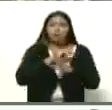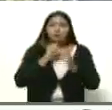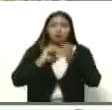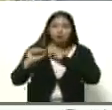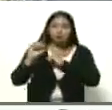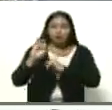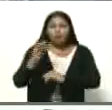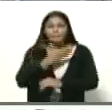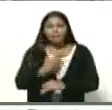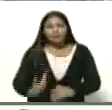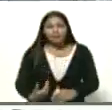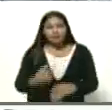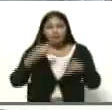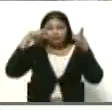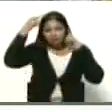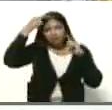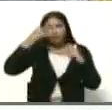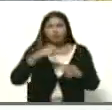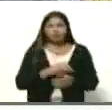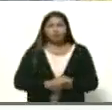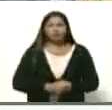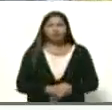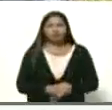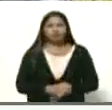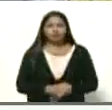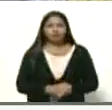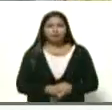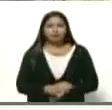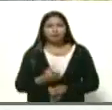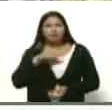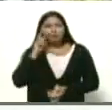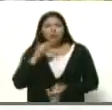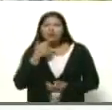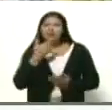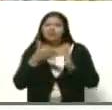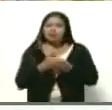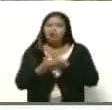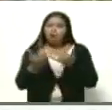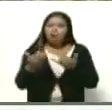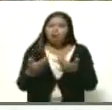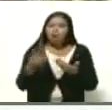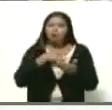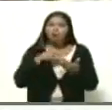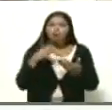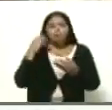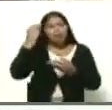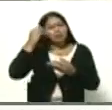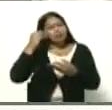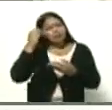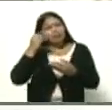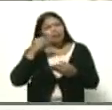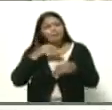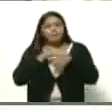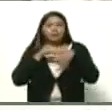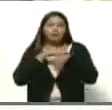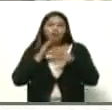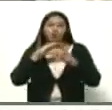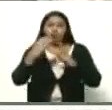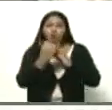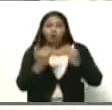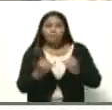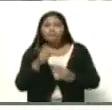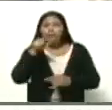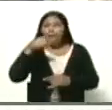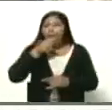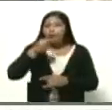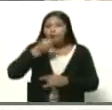el presidente Hugo Rafael Chávez Frías. Vamos a escuchar qué nos decía y cómo analizaba el ministro Ernesto Villegas, también